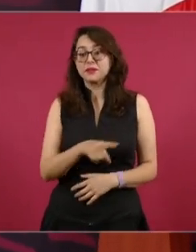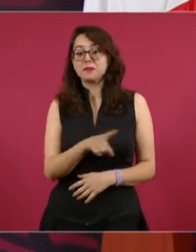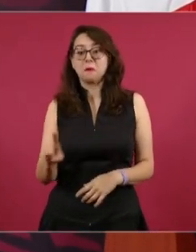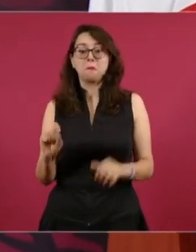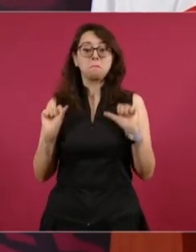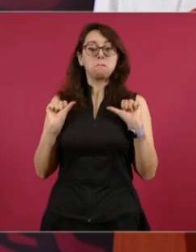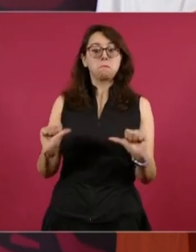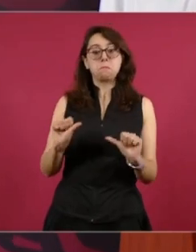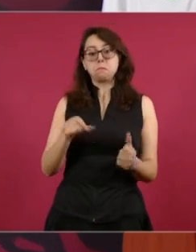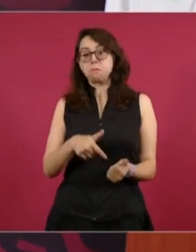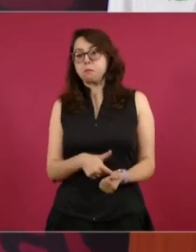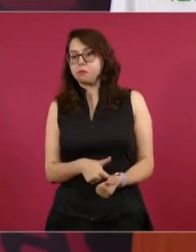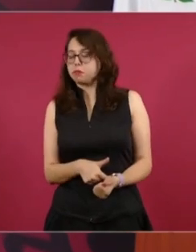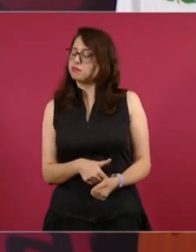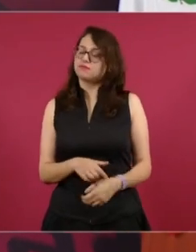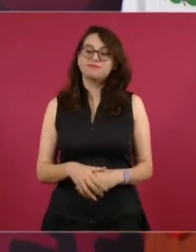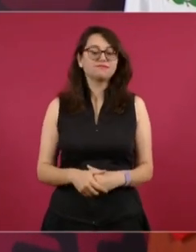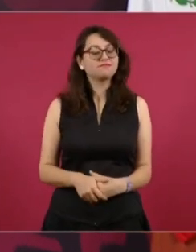que afecta